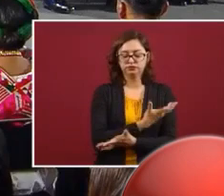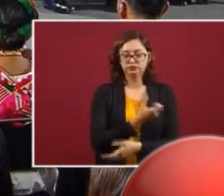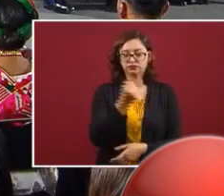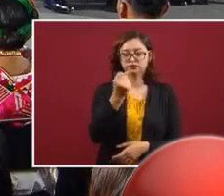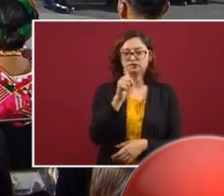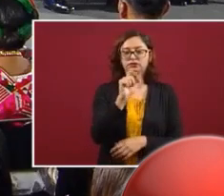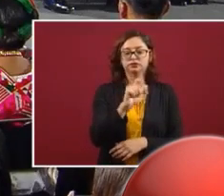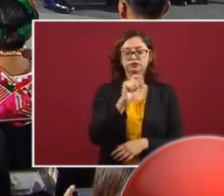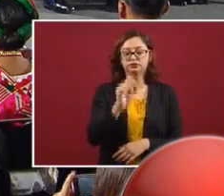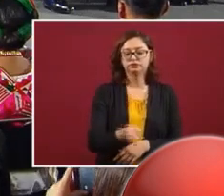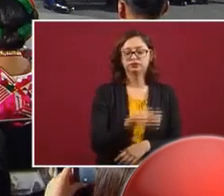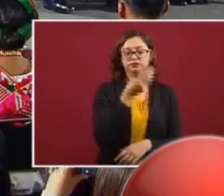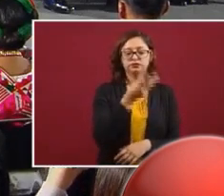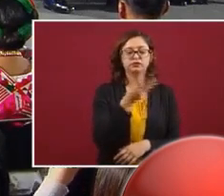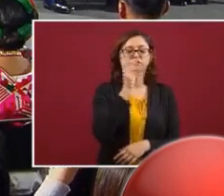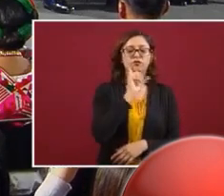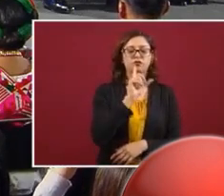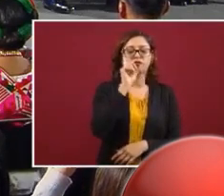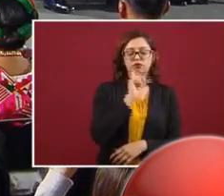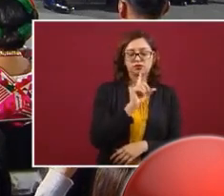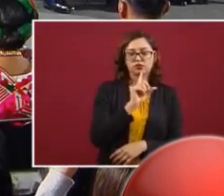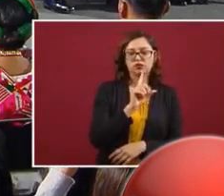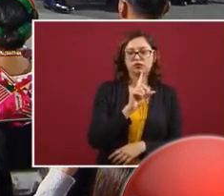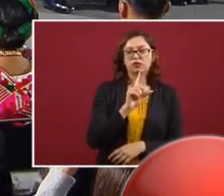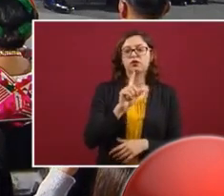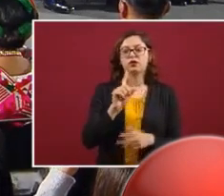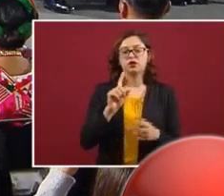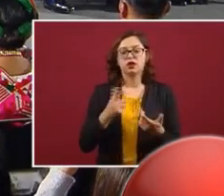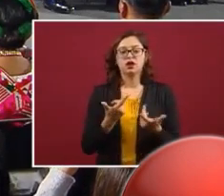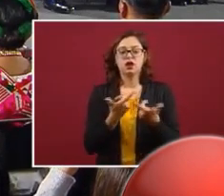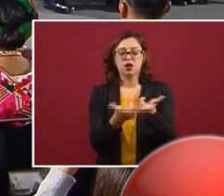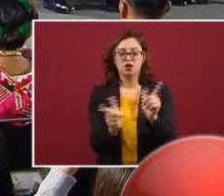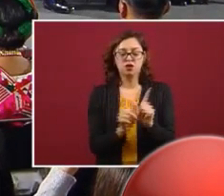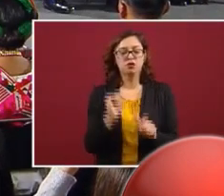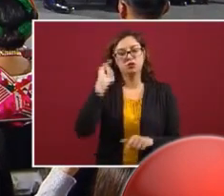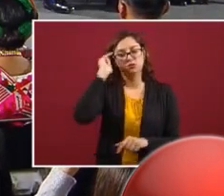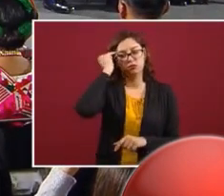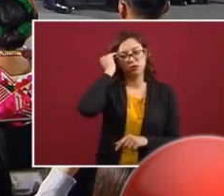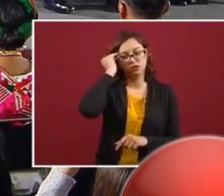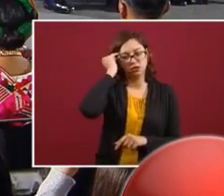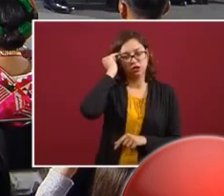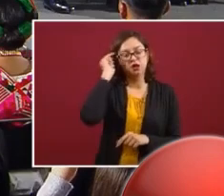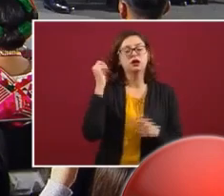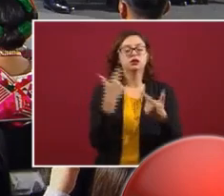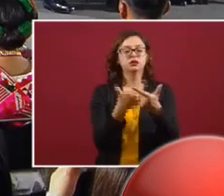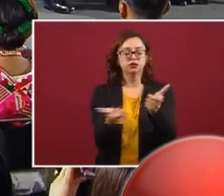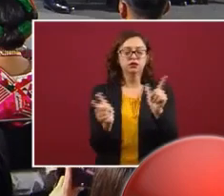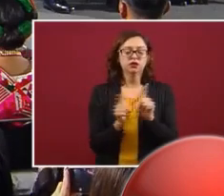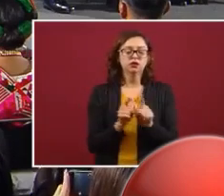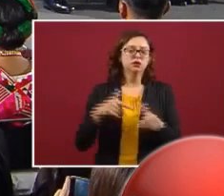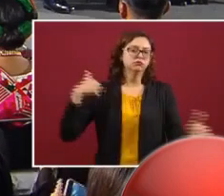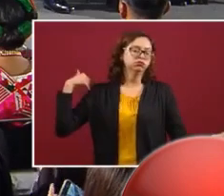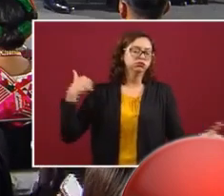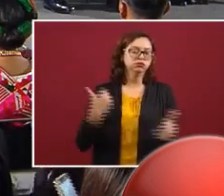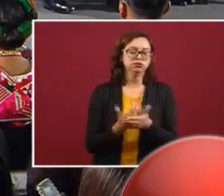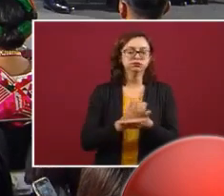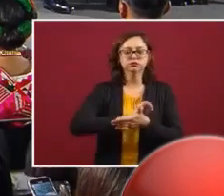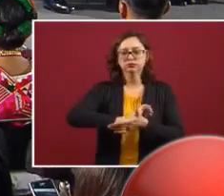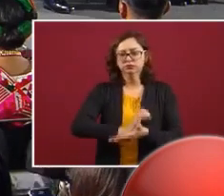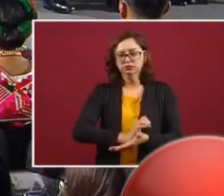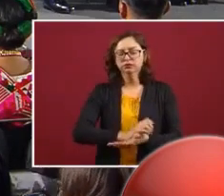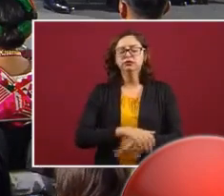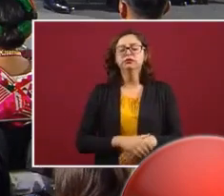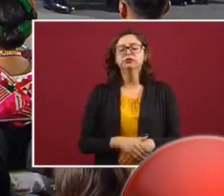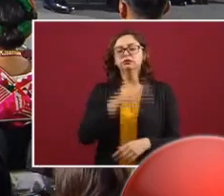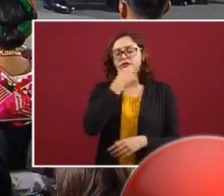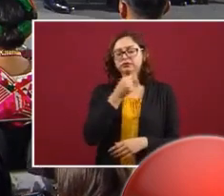son mujeres. Destacan jóvenes pertenecientes a grupos indígenas y de grupos históricamente marginados. Las y los